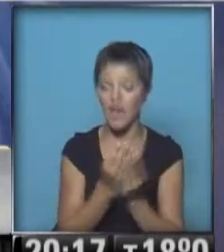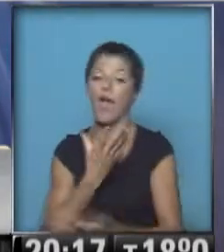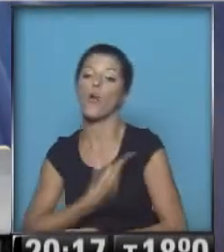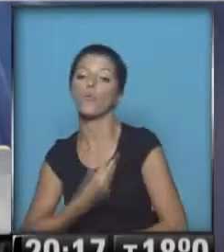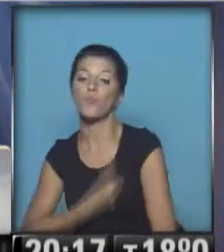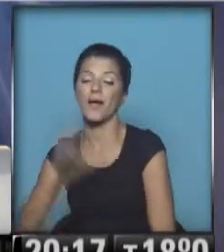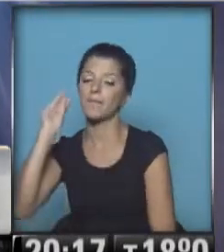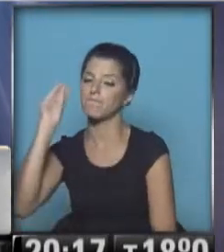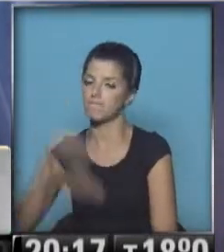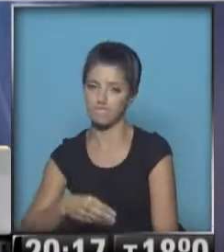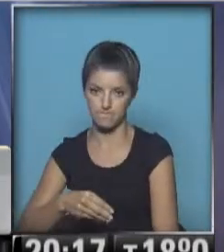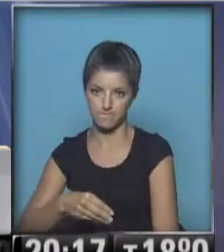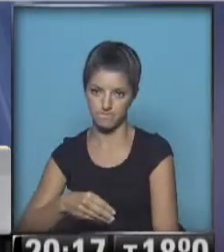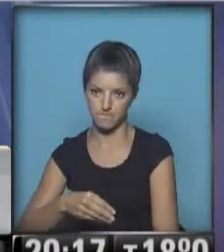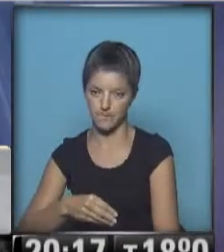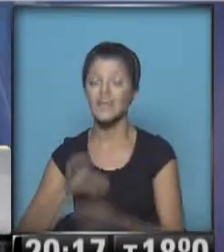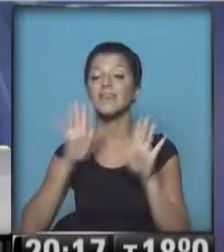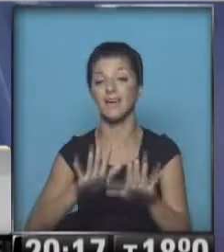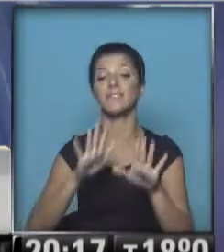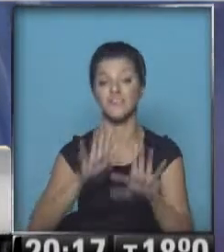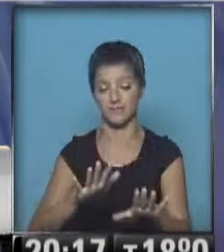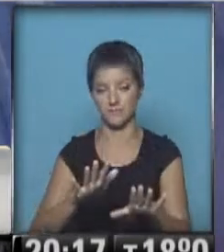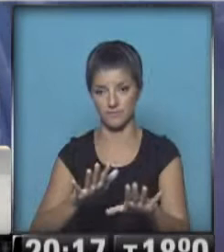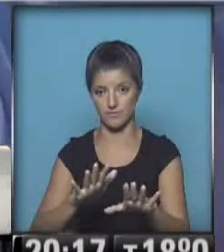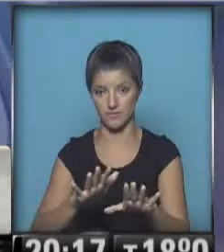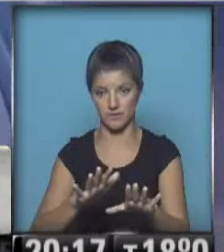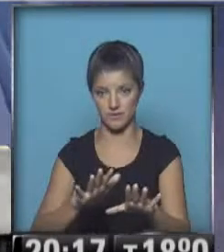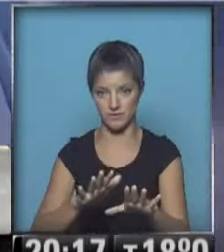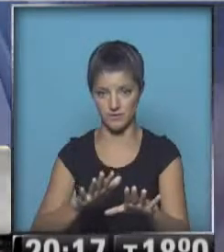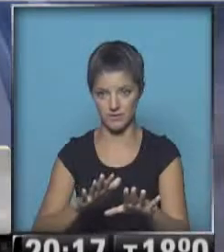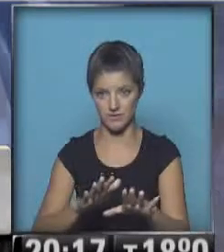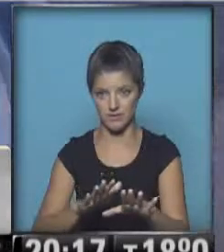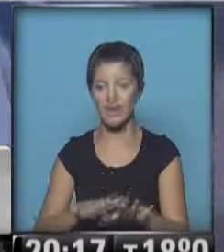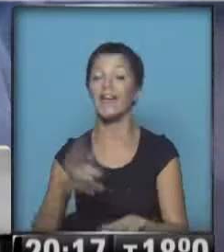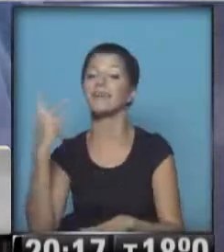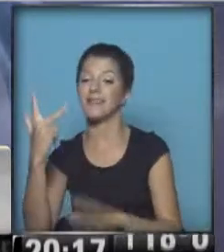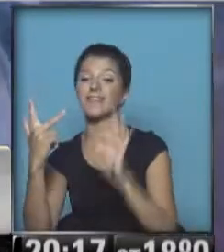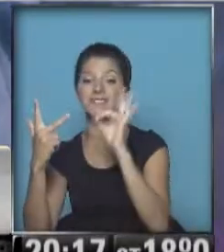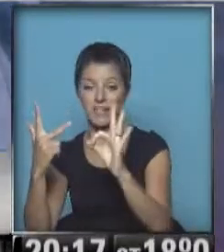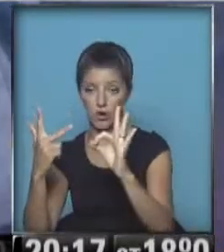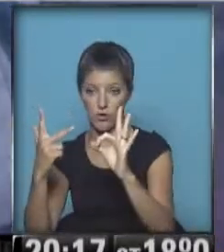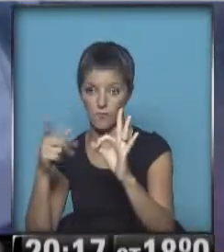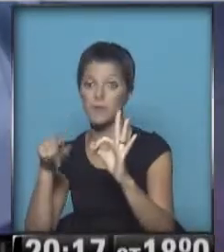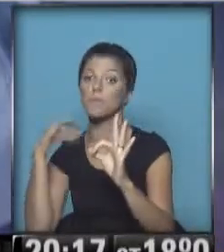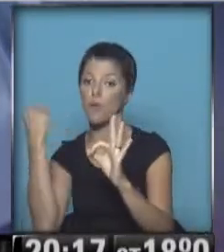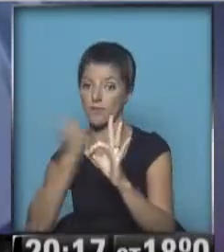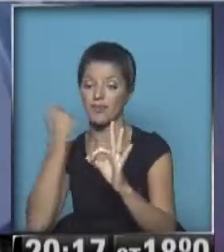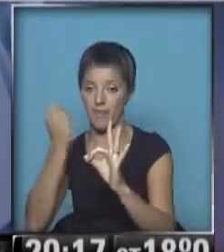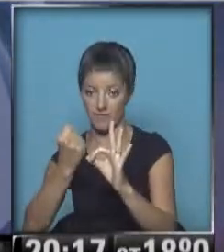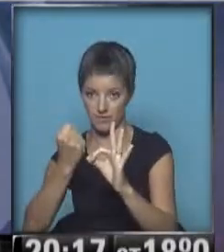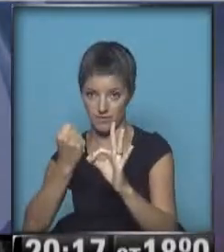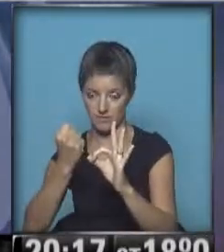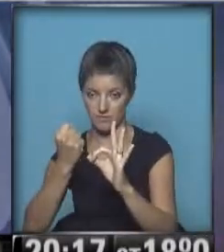afuera Huracán y de esta manera Mineros se llevó el 3-0 contundente para